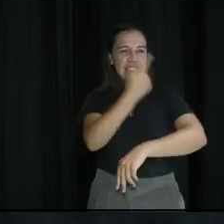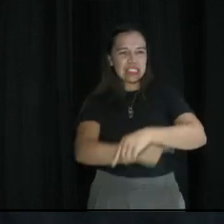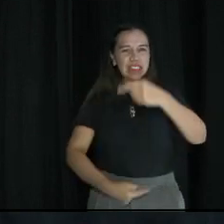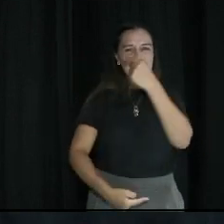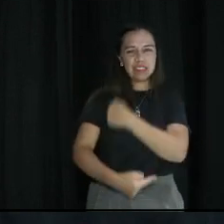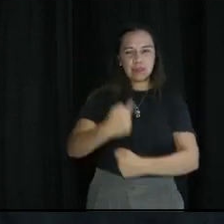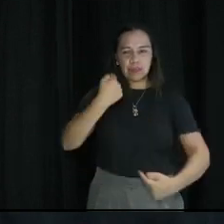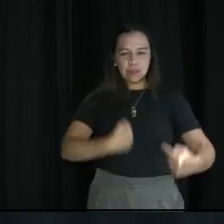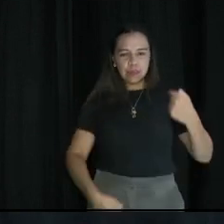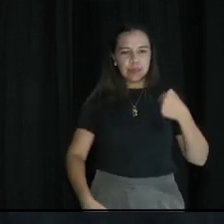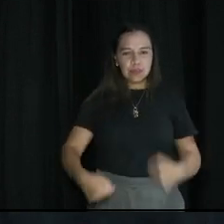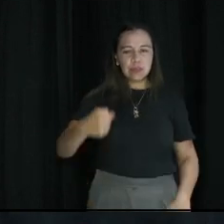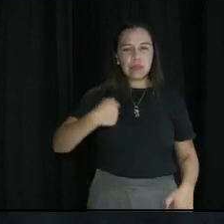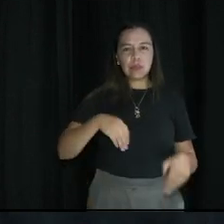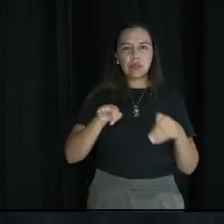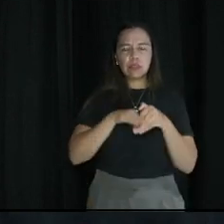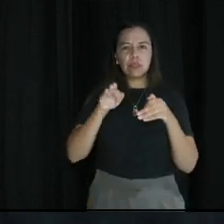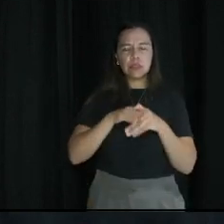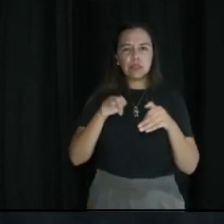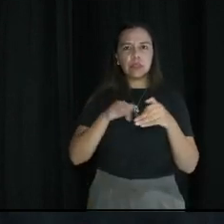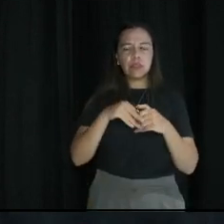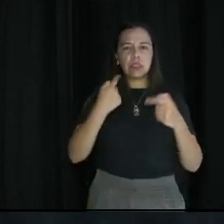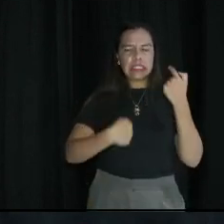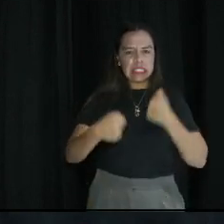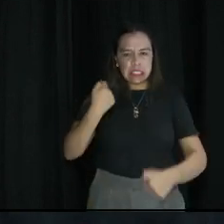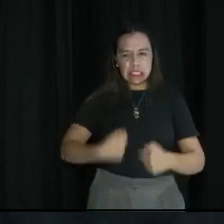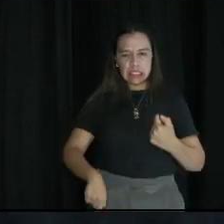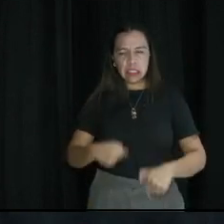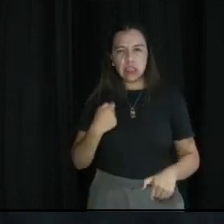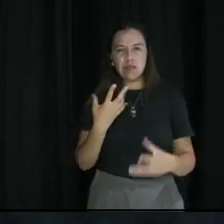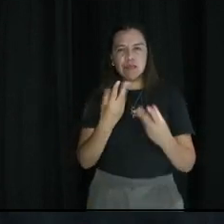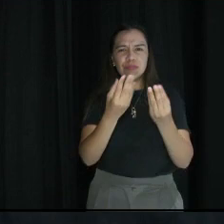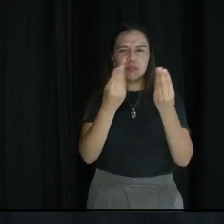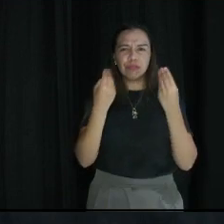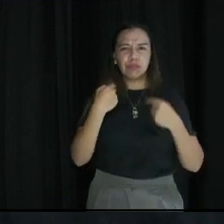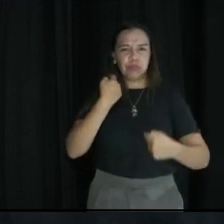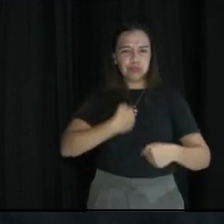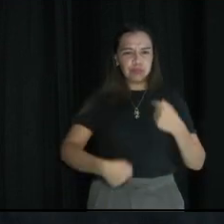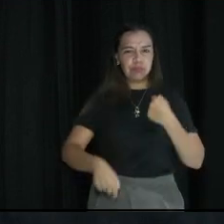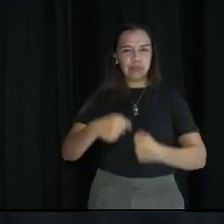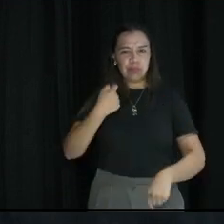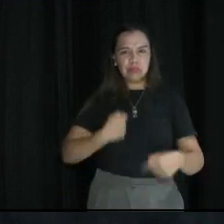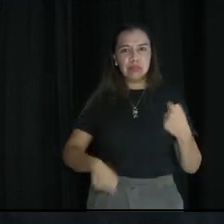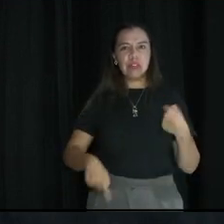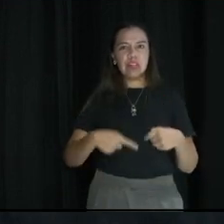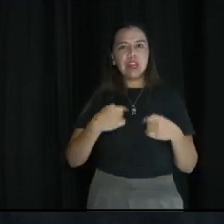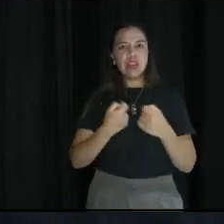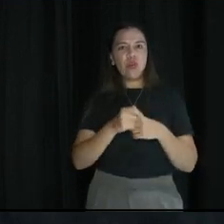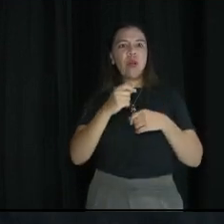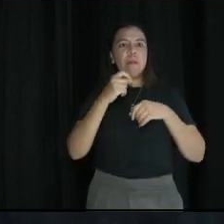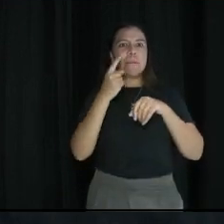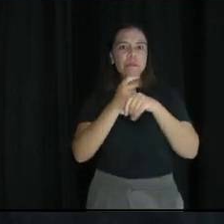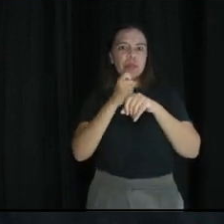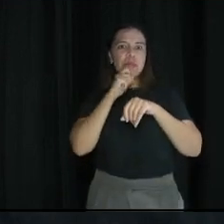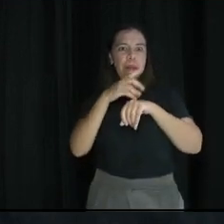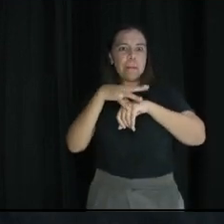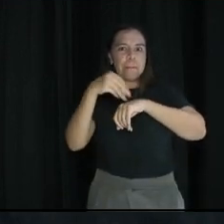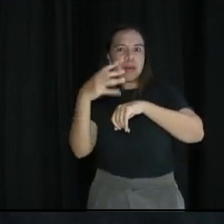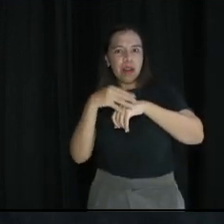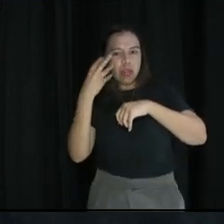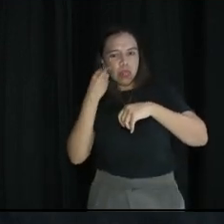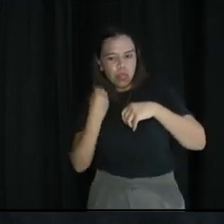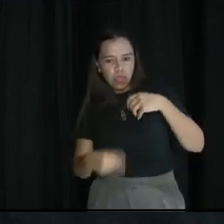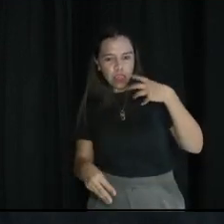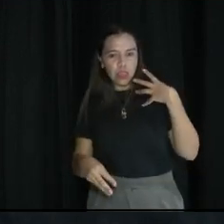fueron siendo más constantes, pues fueron perdiendo pelo primeramente y después la